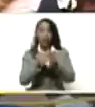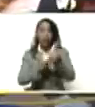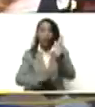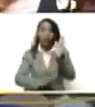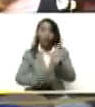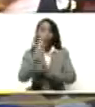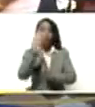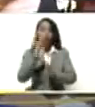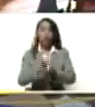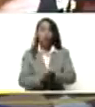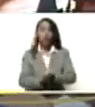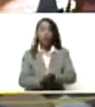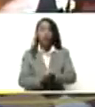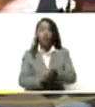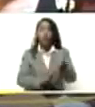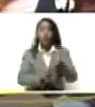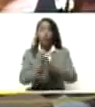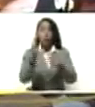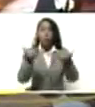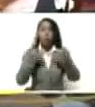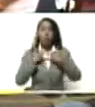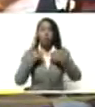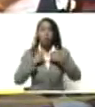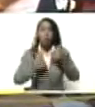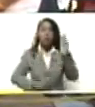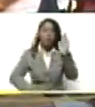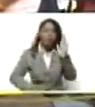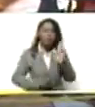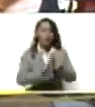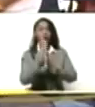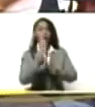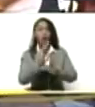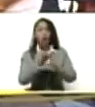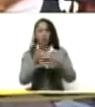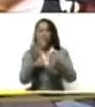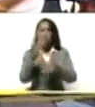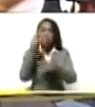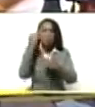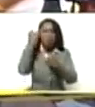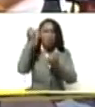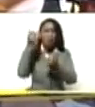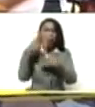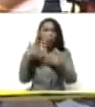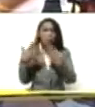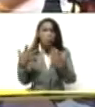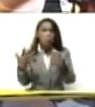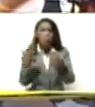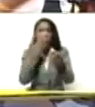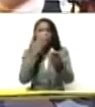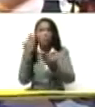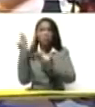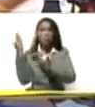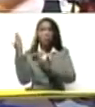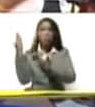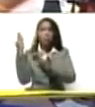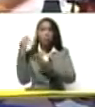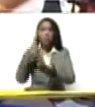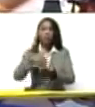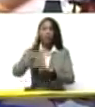demostró con una libreta que él tiene donde anota todo qué difícil es ganarle al chavismo ahora